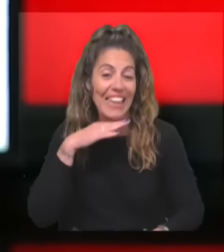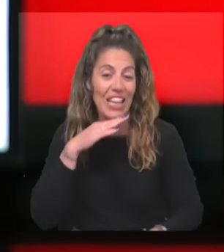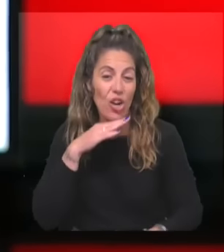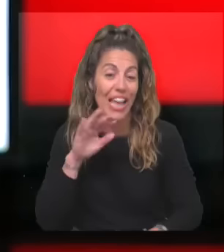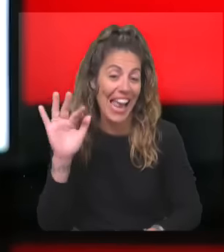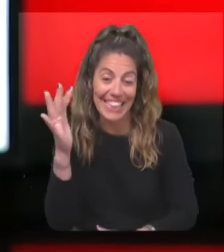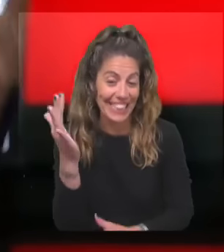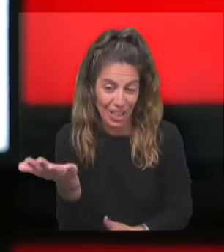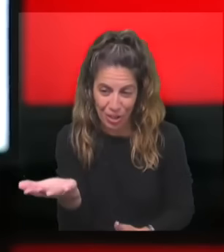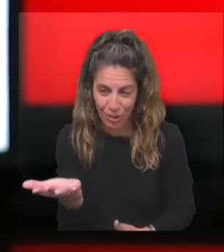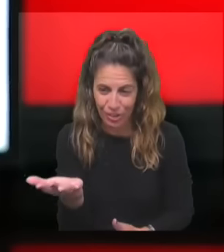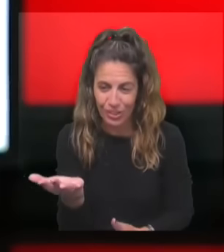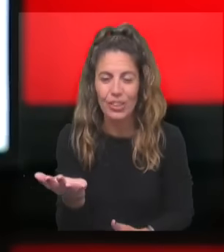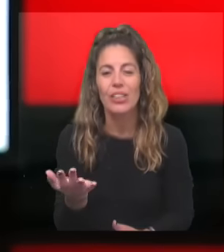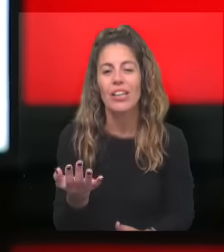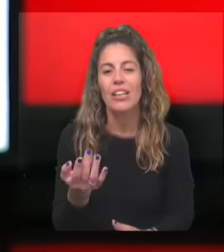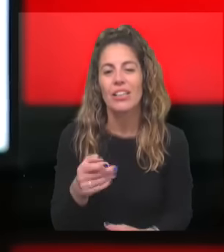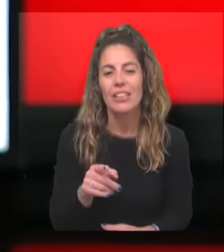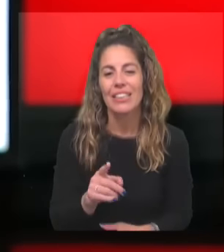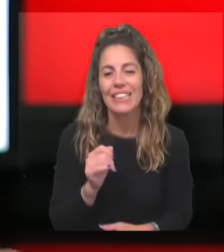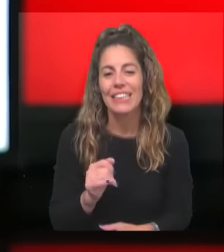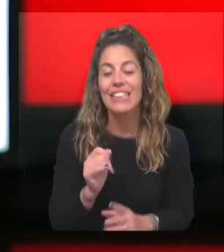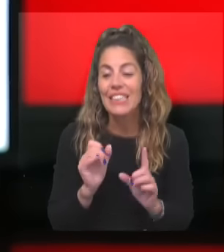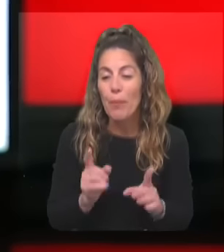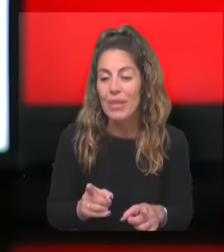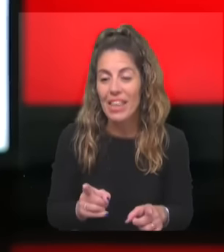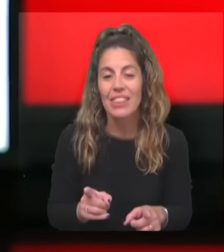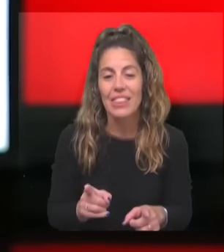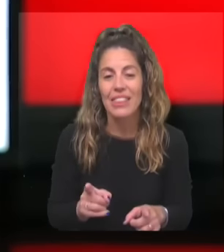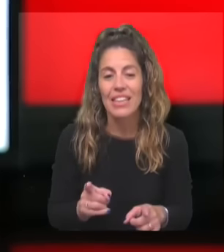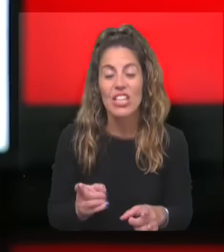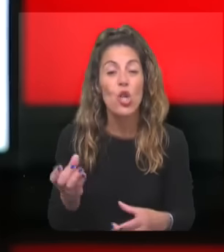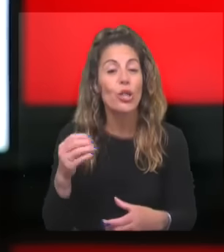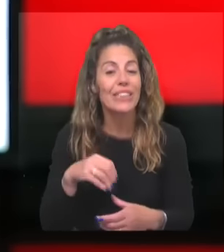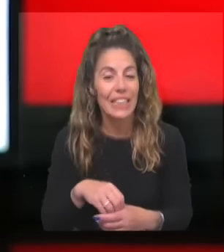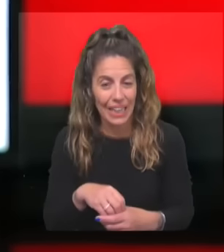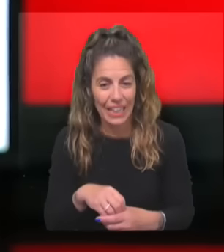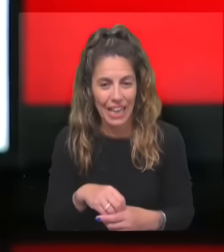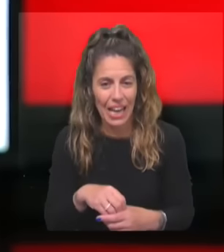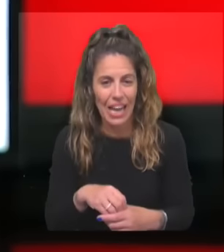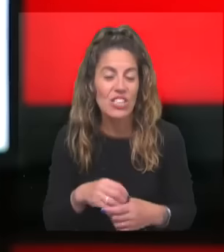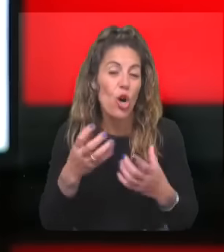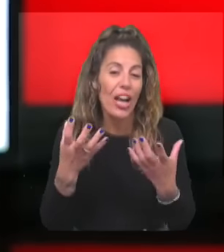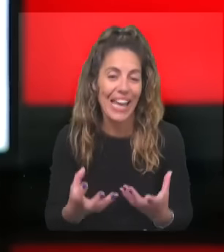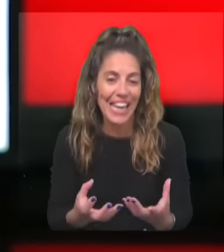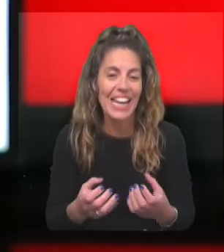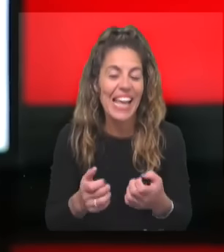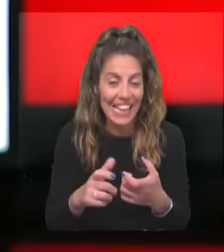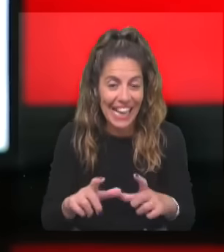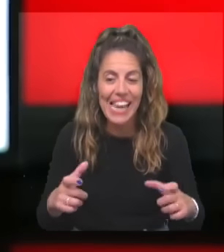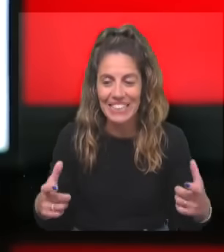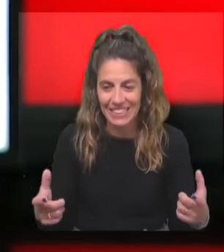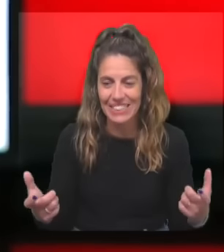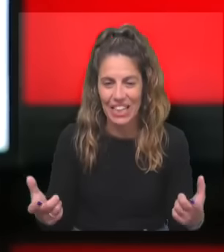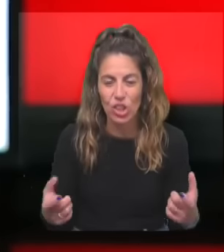interior, por así decirlo, ¿no? Y se está, bueno, forma parte de esa pretensión de ir creciendo en